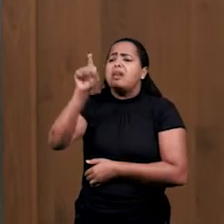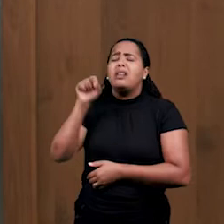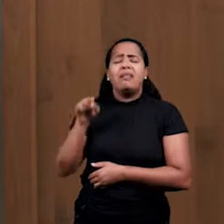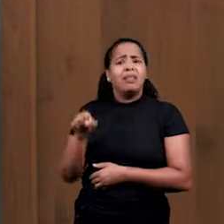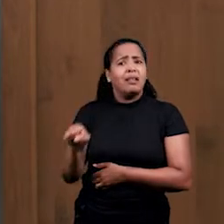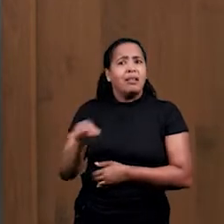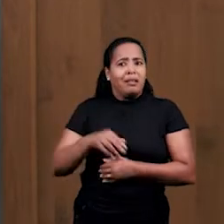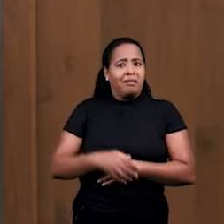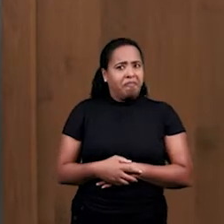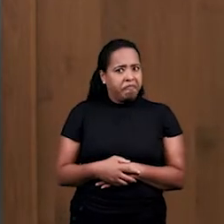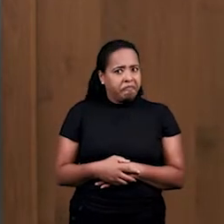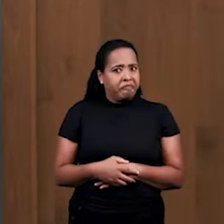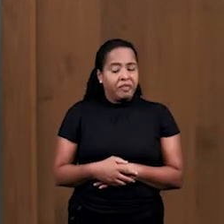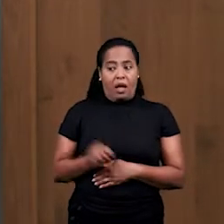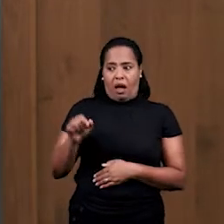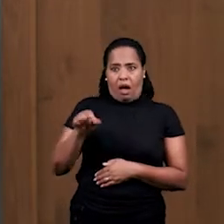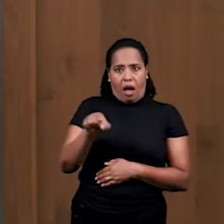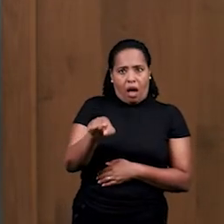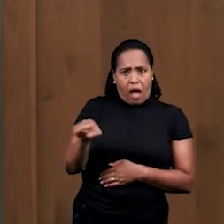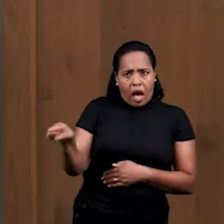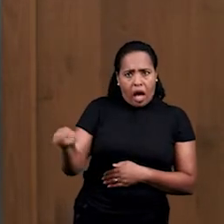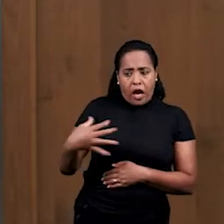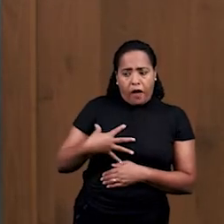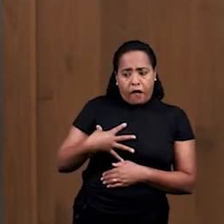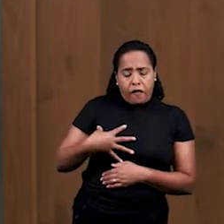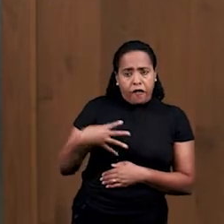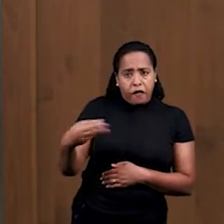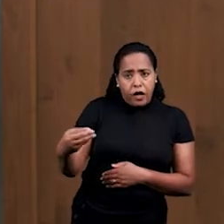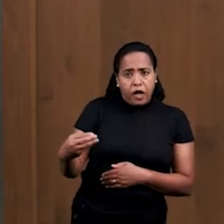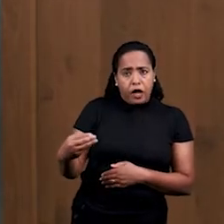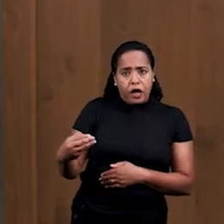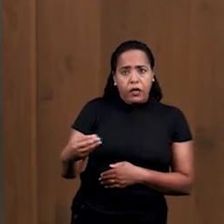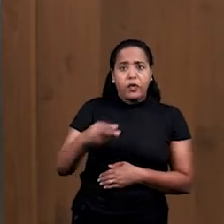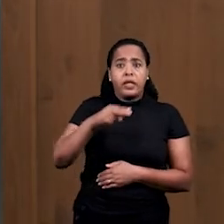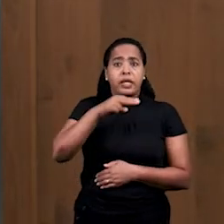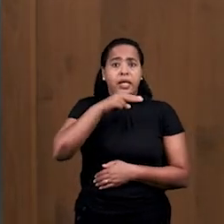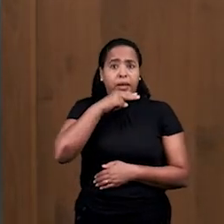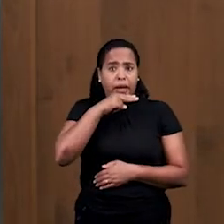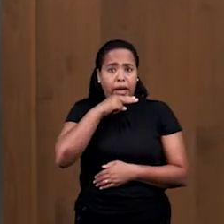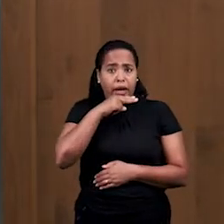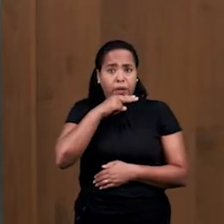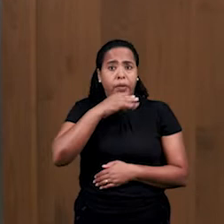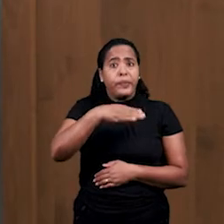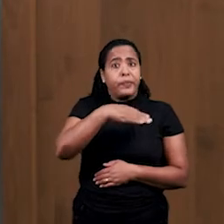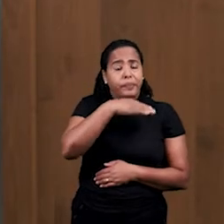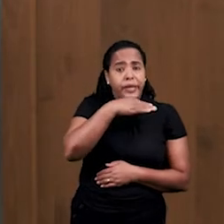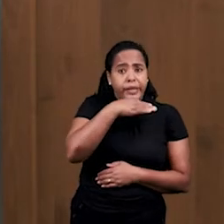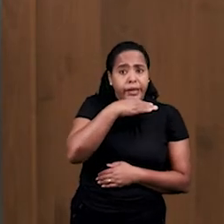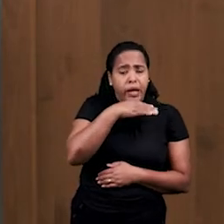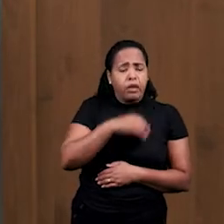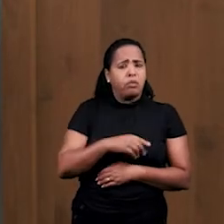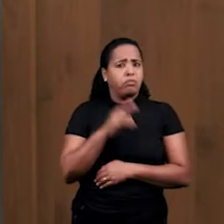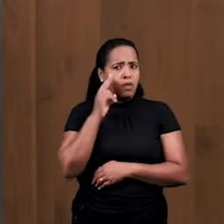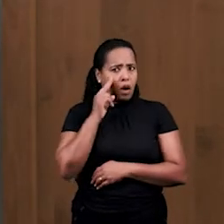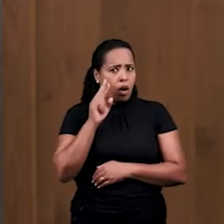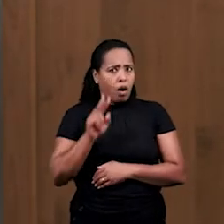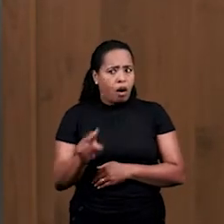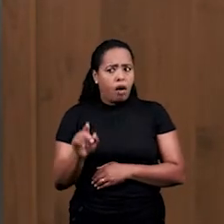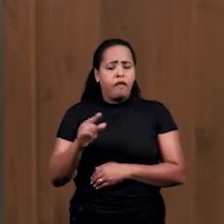Pero ¿quiénes eran los recabitas? Los recabitas eran hijos, los nietos, los bisnietos, miren